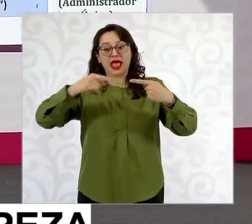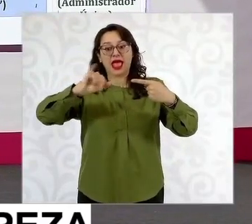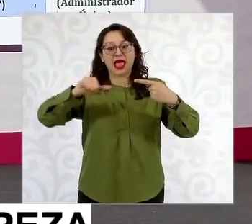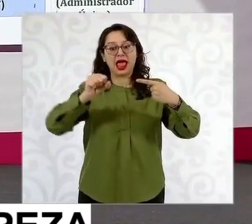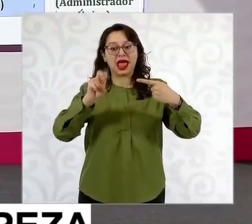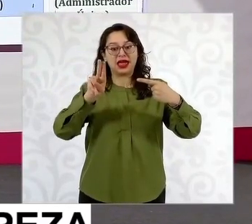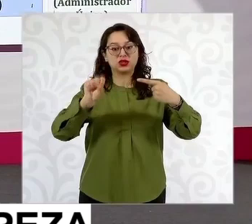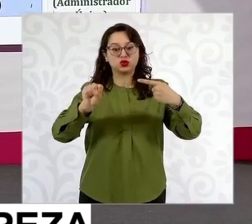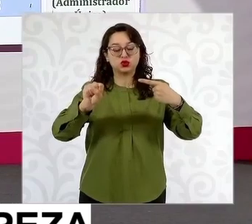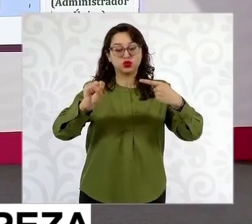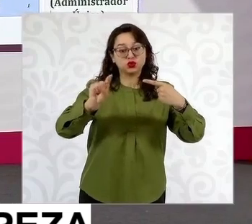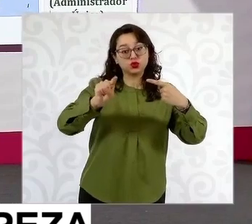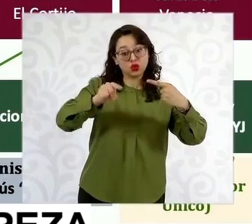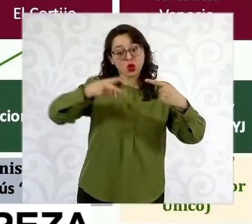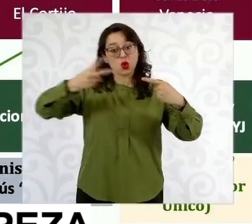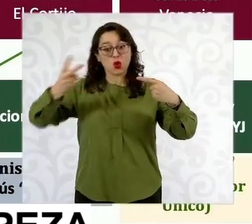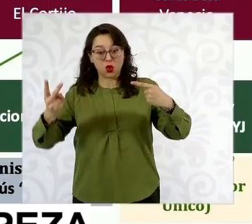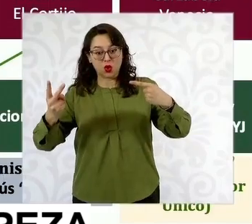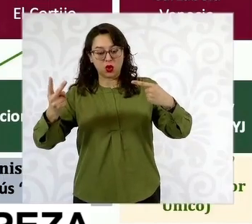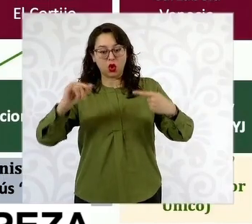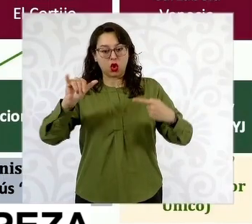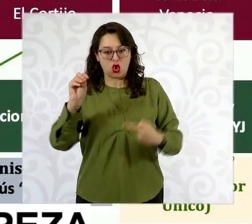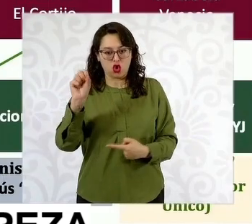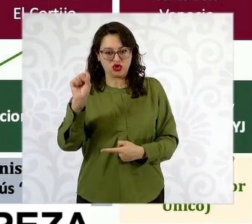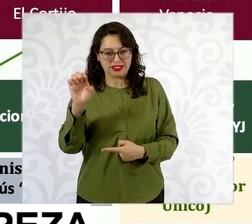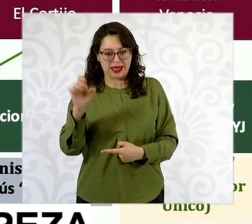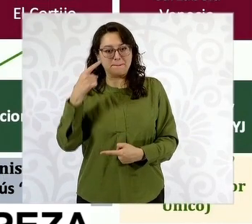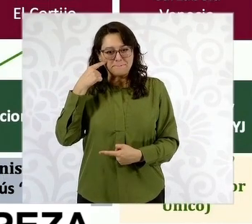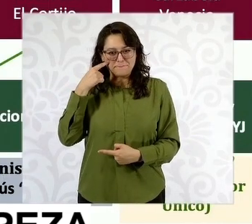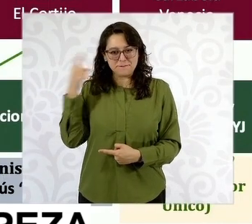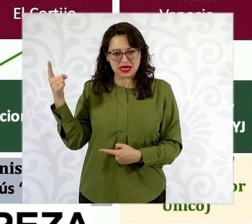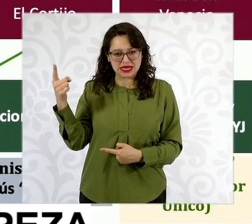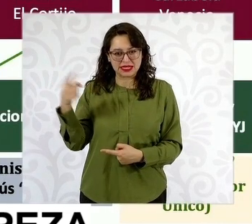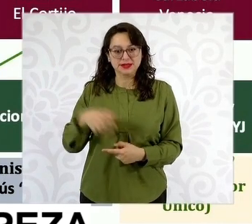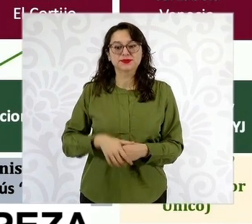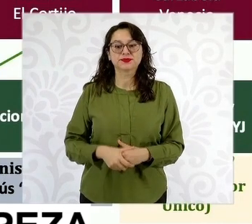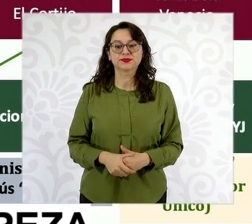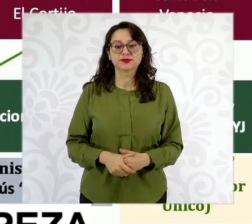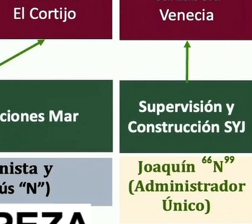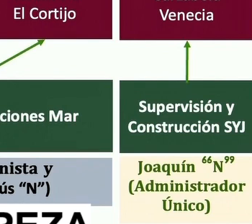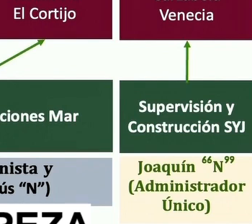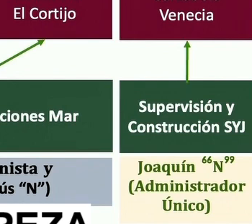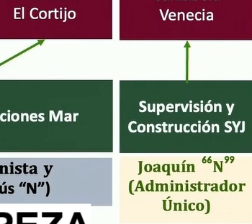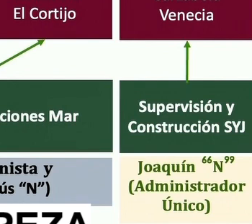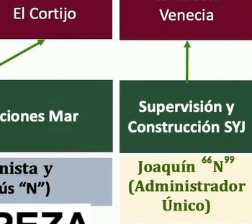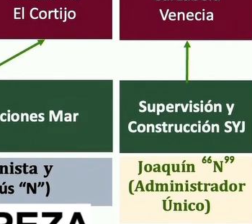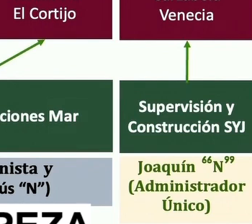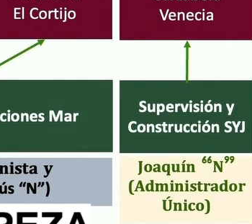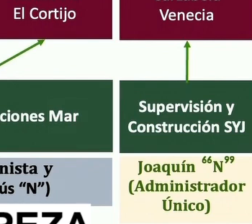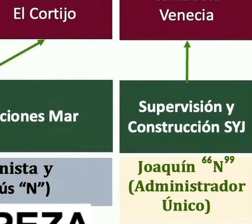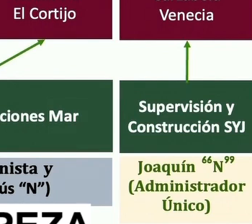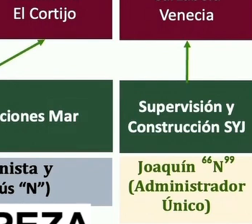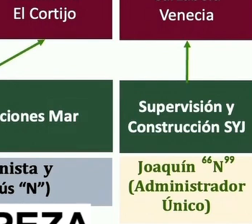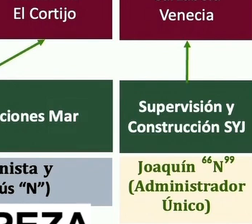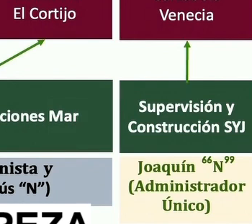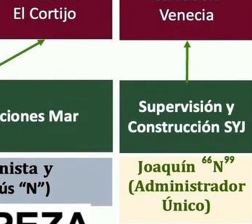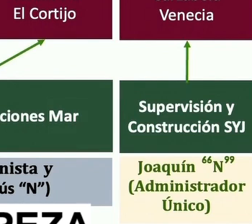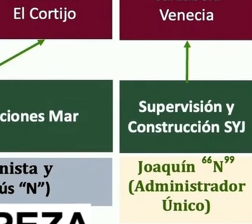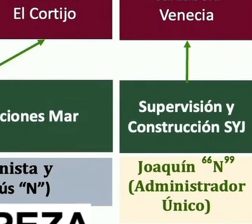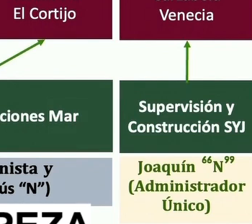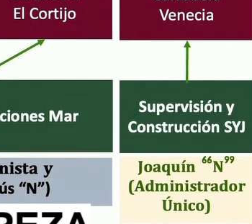como comisario a José N. Chequen bien el colorcito del cuadro, porque Jesús N., que es el